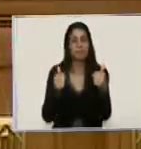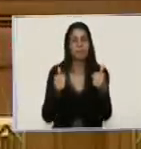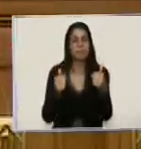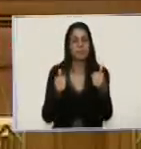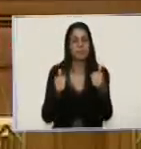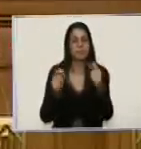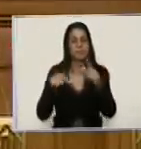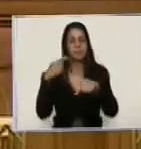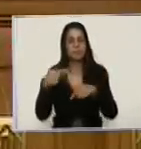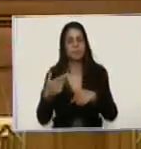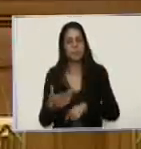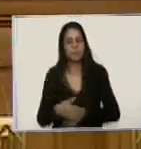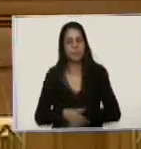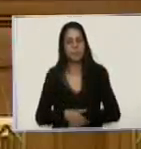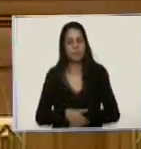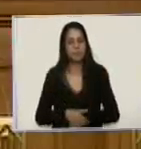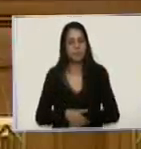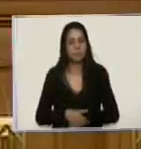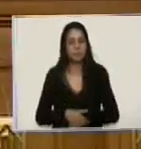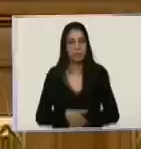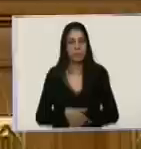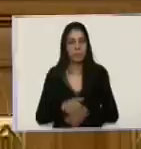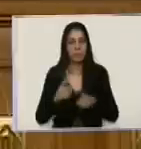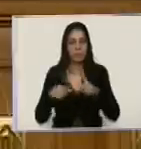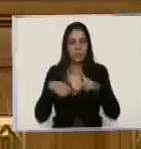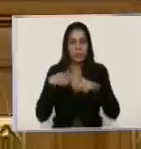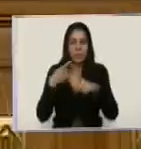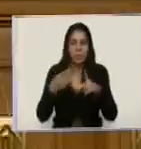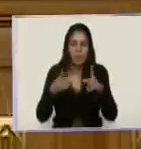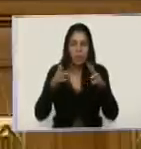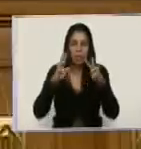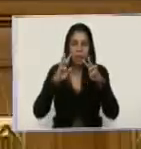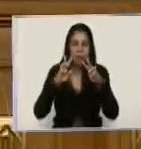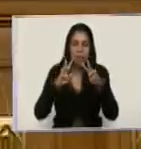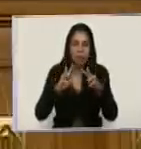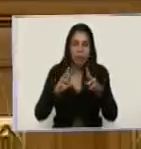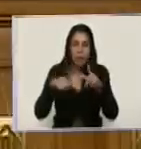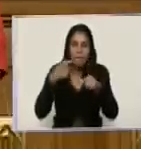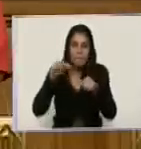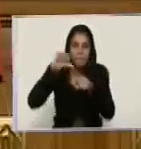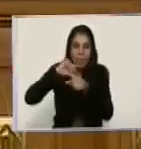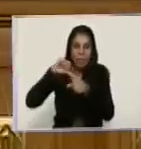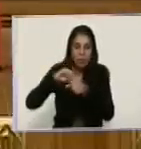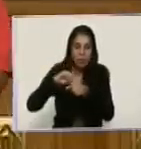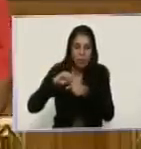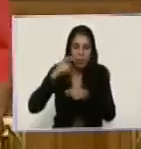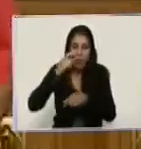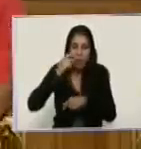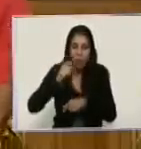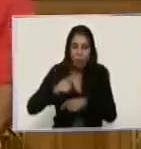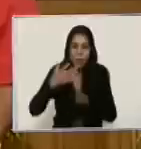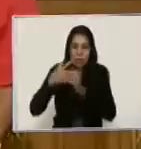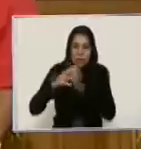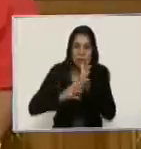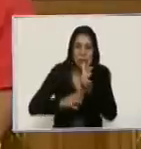que, bueno, sabían que tenían que ir a petróleo, pero el almirantazgo británico contestó: estamos de